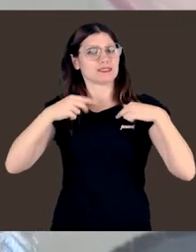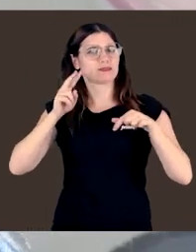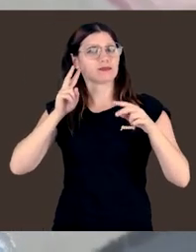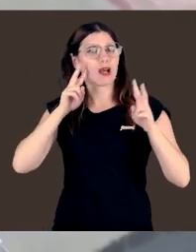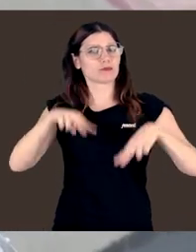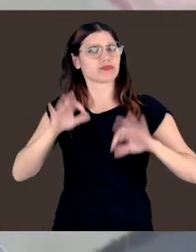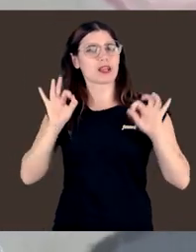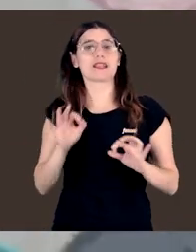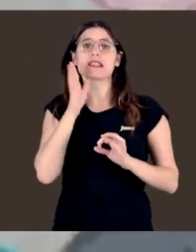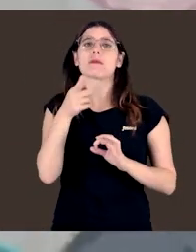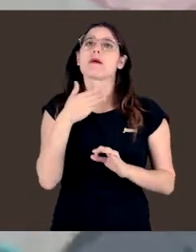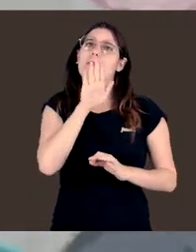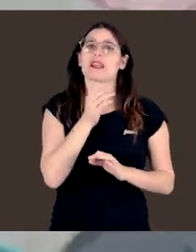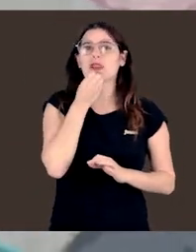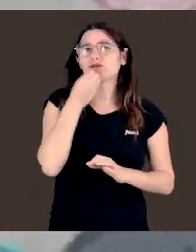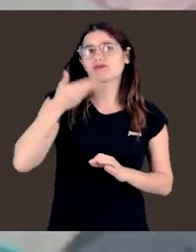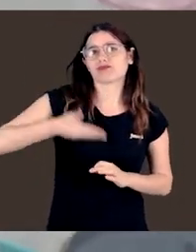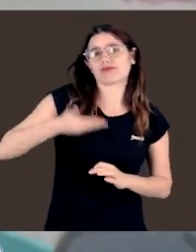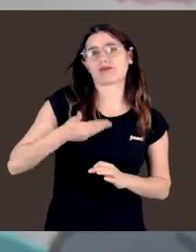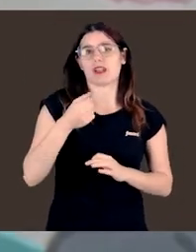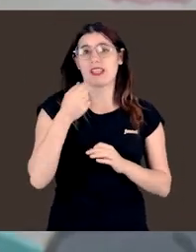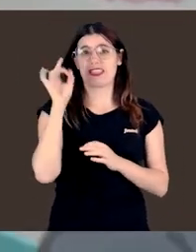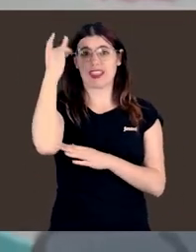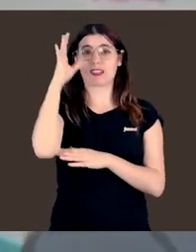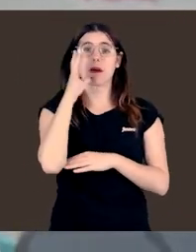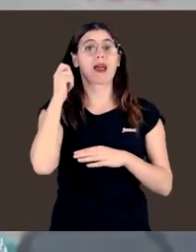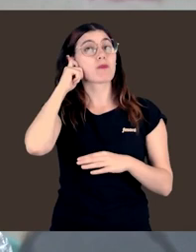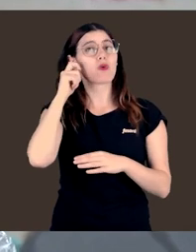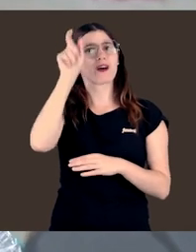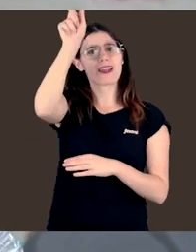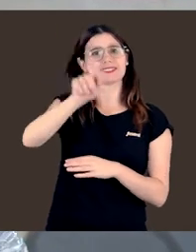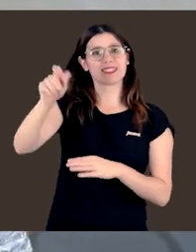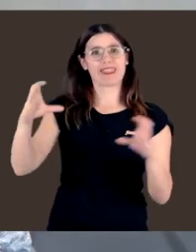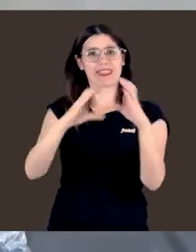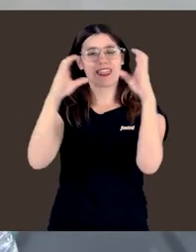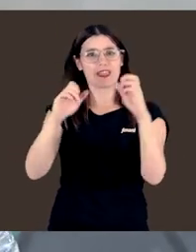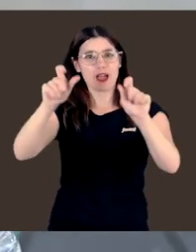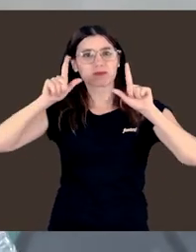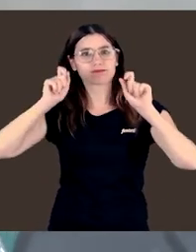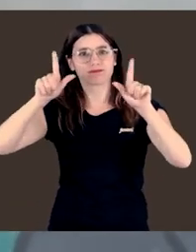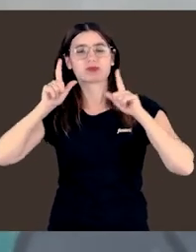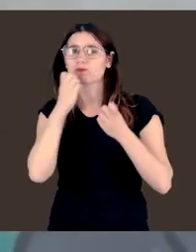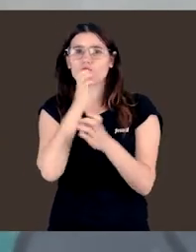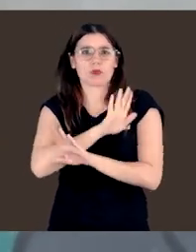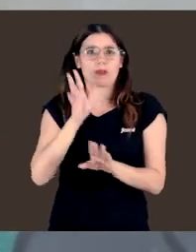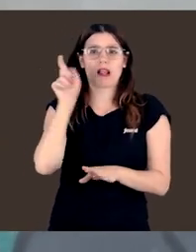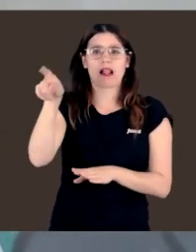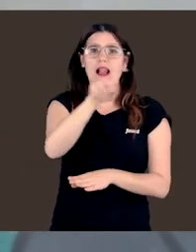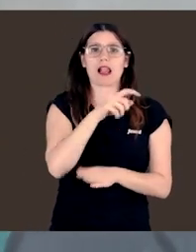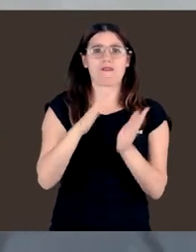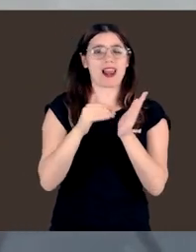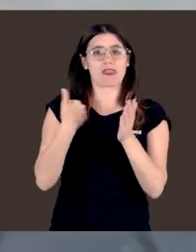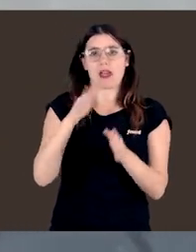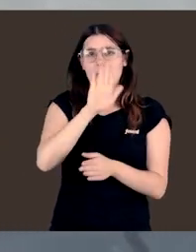feminista. Y me parece muy importante esta iniciativa de destacar dones científicas en distintos puntos